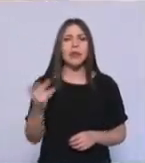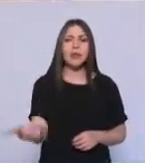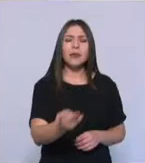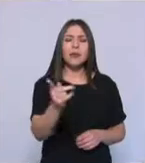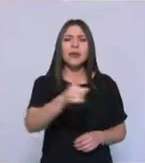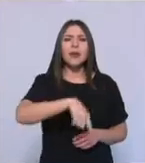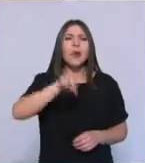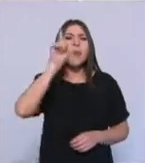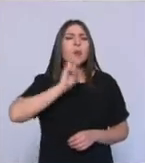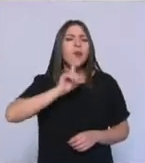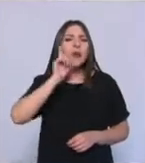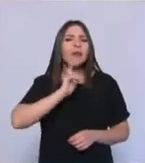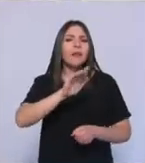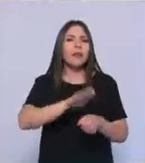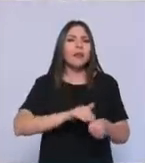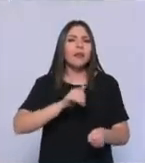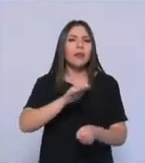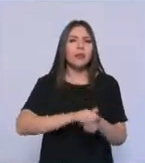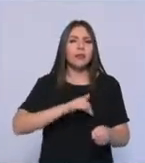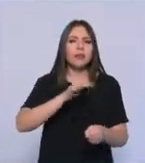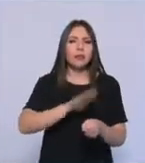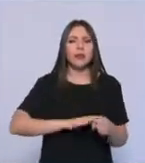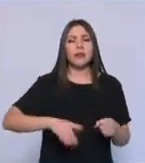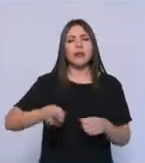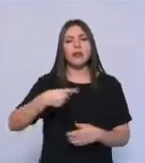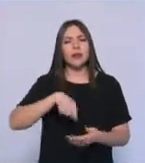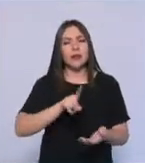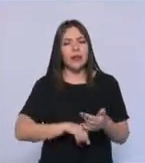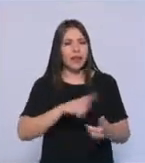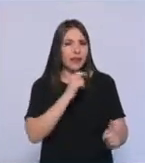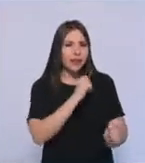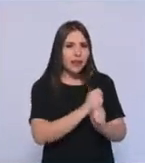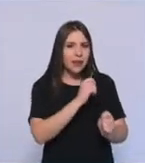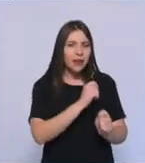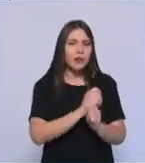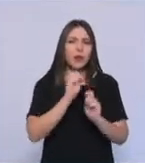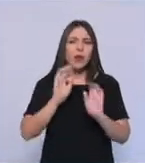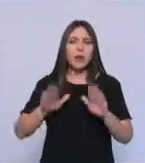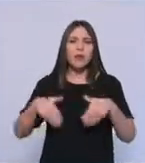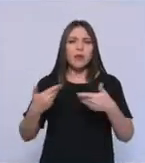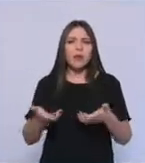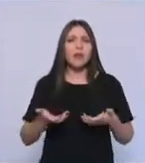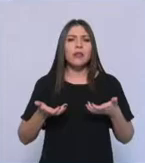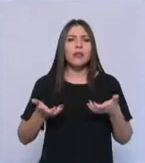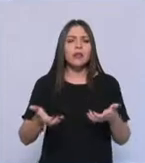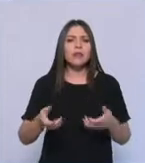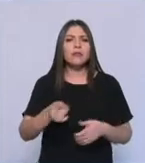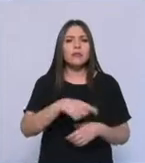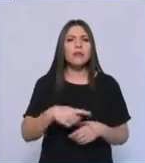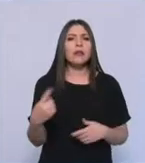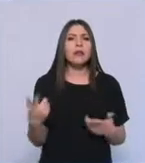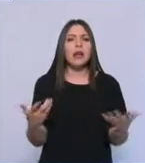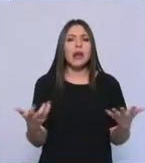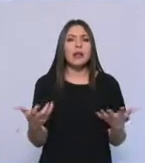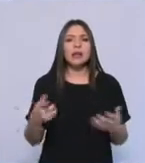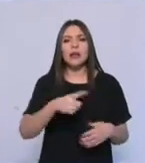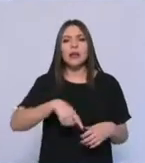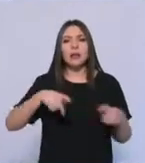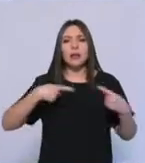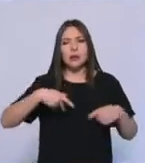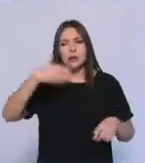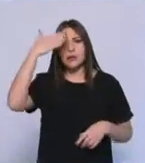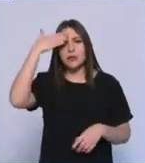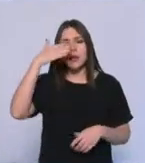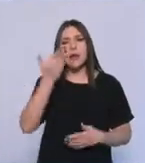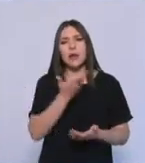mujeres que se vive pues prácticamente en el transporte público o en las calles de la ciudad. ¿Cuál es el procedimiento para que la ciudadanía lo conozca y bueno,